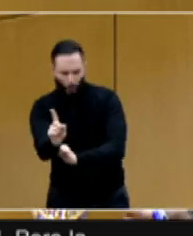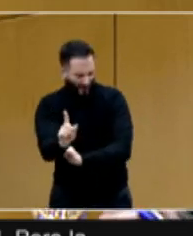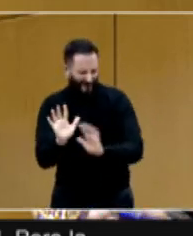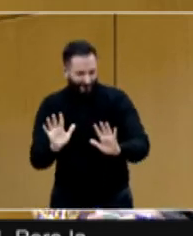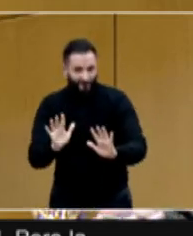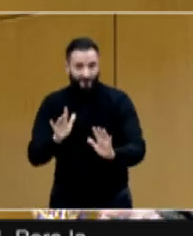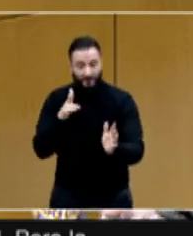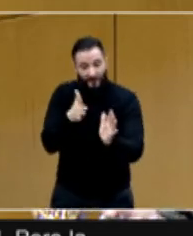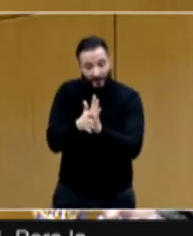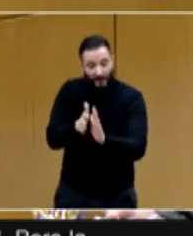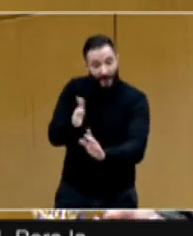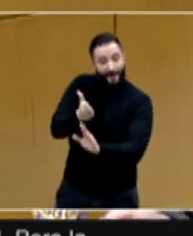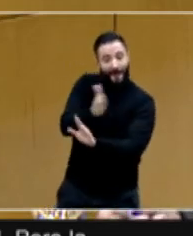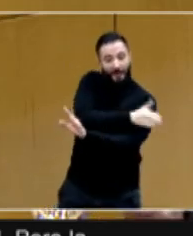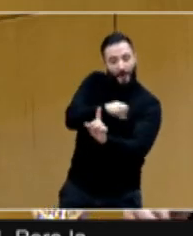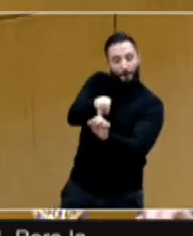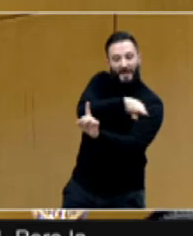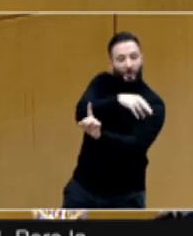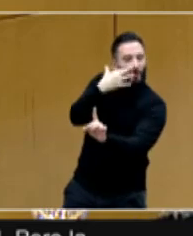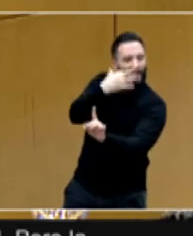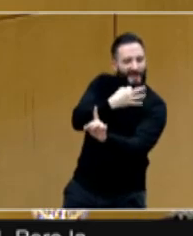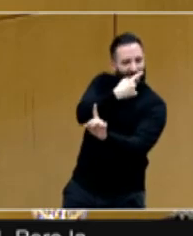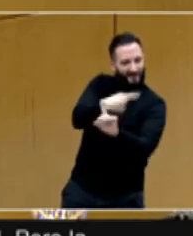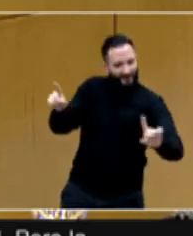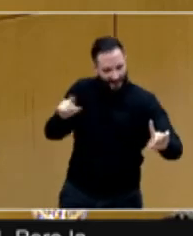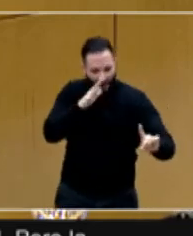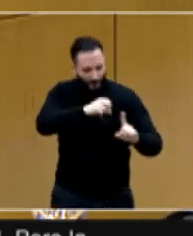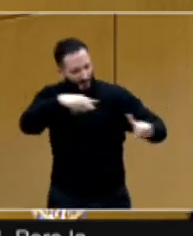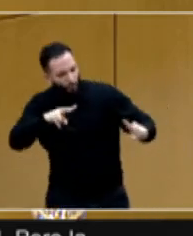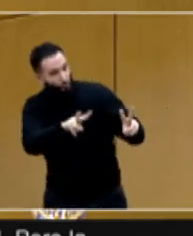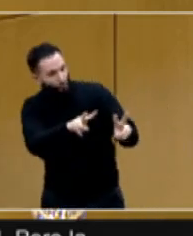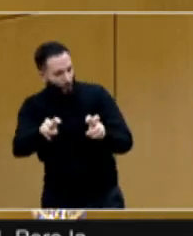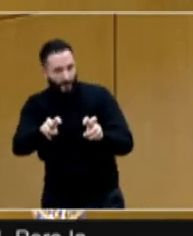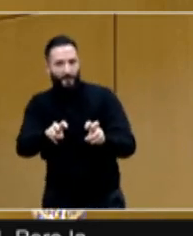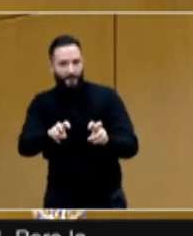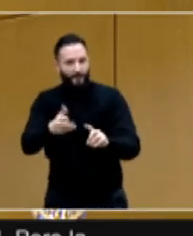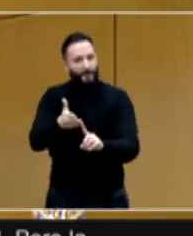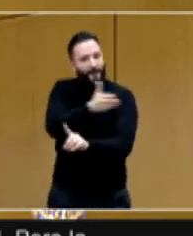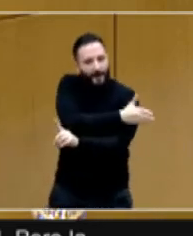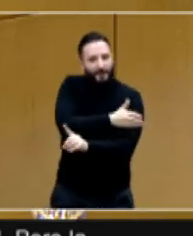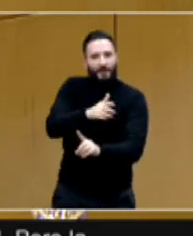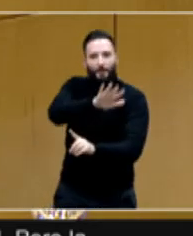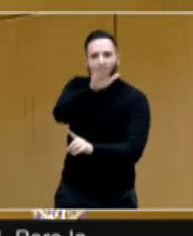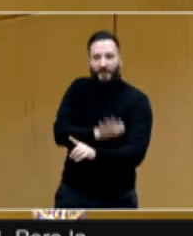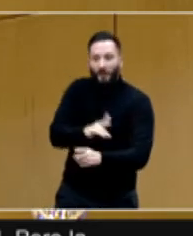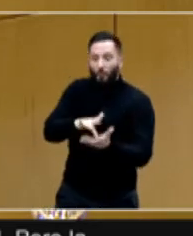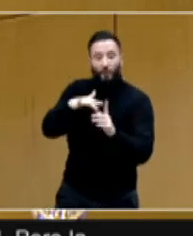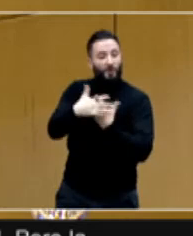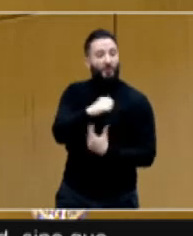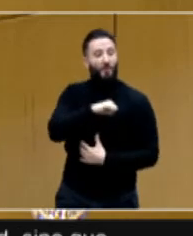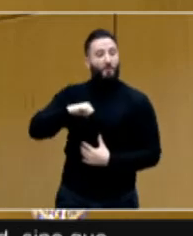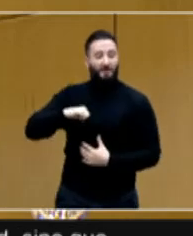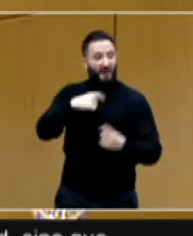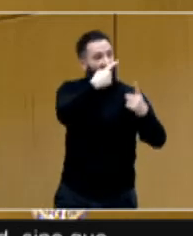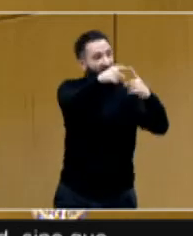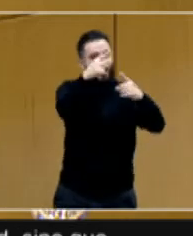sino que había una visión distinta de la realidad la mesa anterior es muy expresiva de que ante situaciones personales diferentes